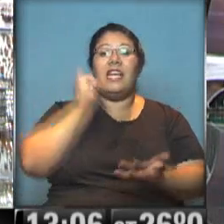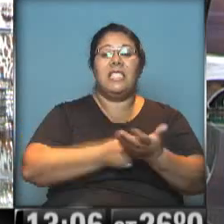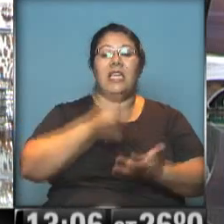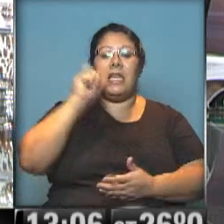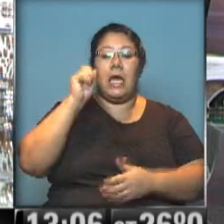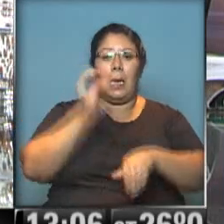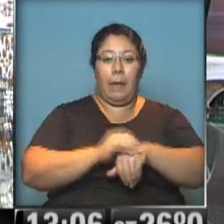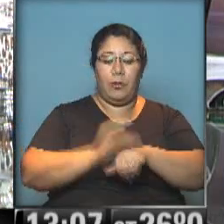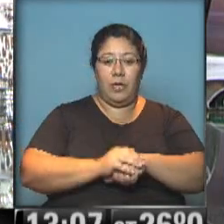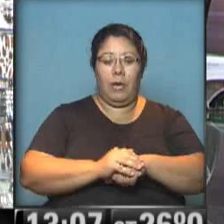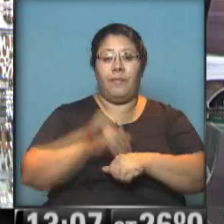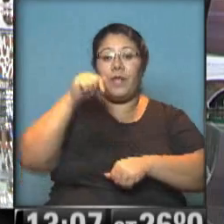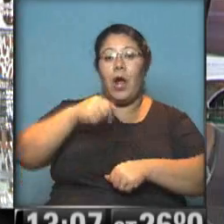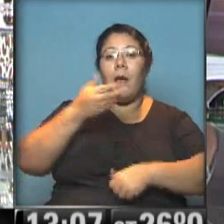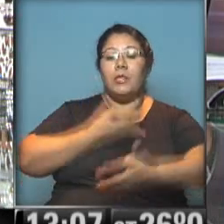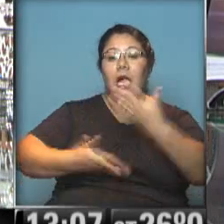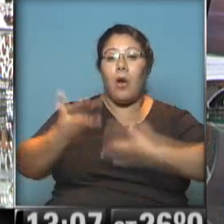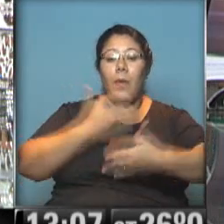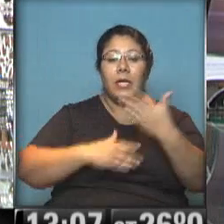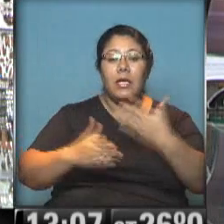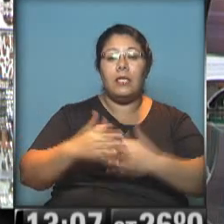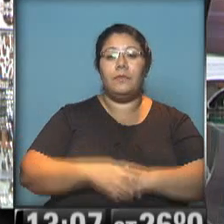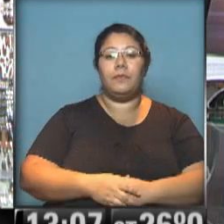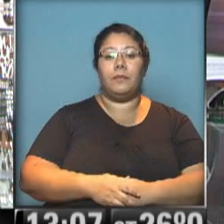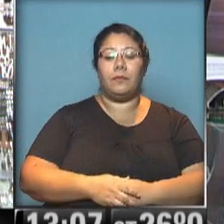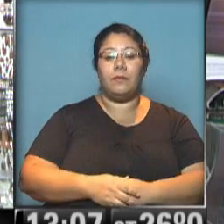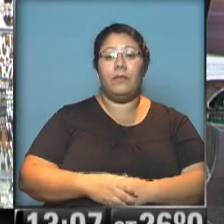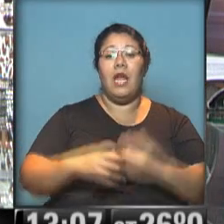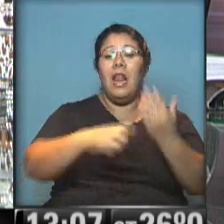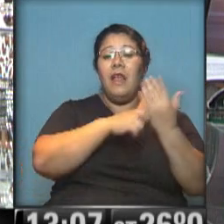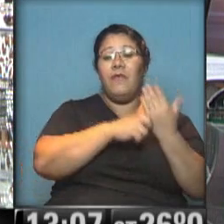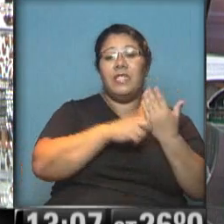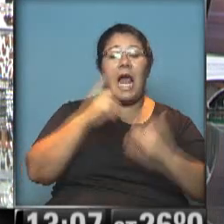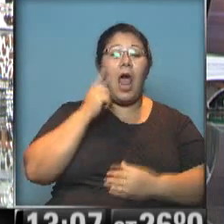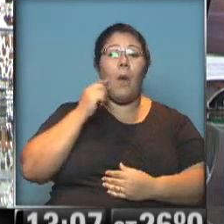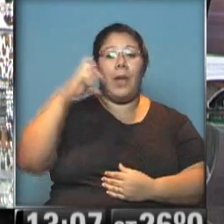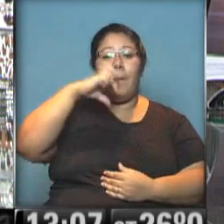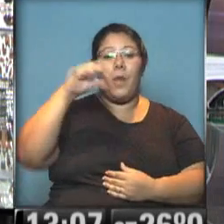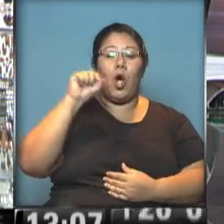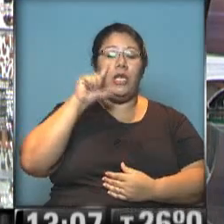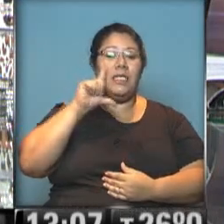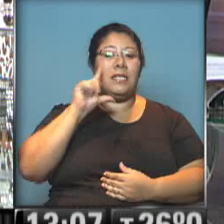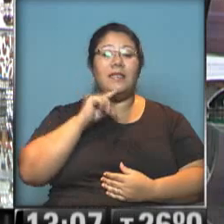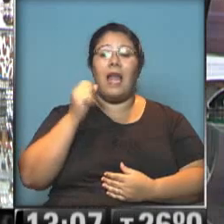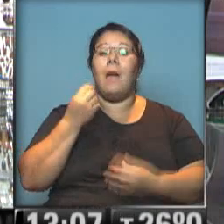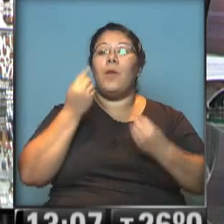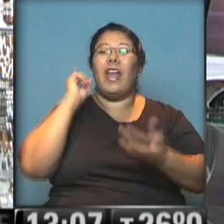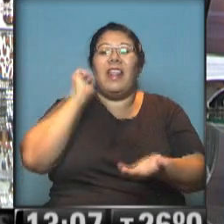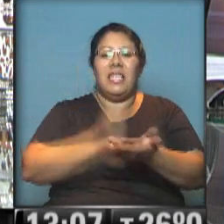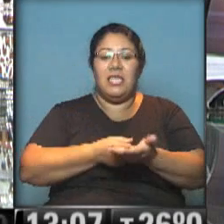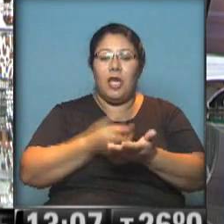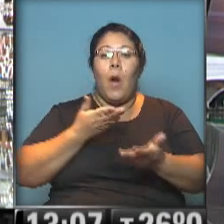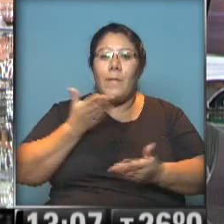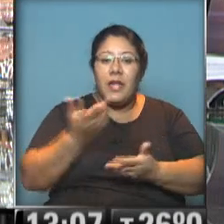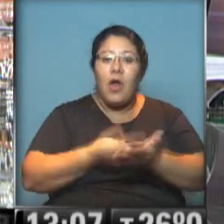vamos a compartir las definiciones que brindo pollicita las explicaciones porque tomó esta decisión de apelar la en un audio en una entrevista